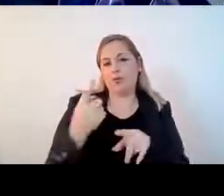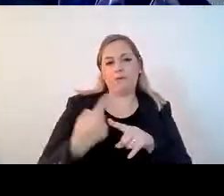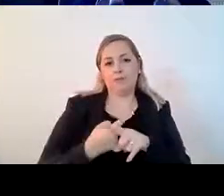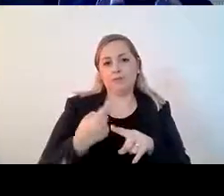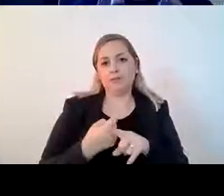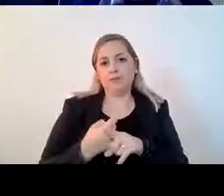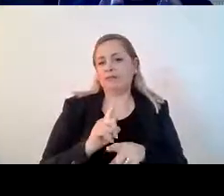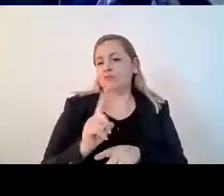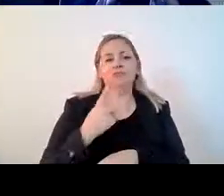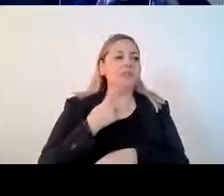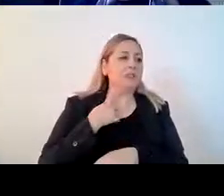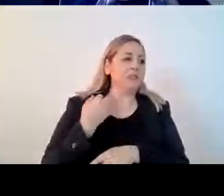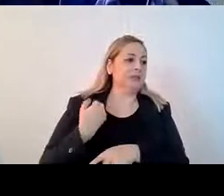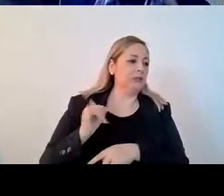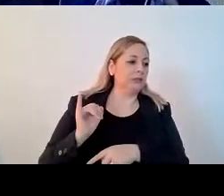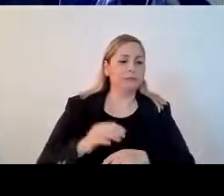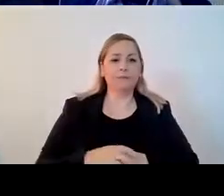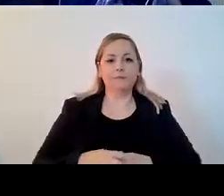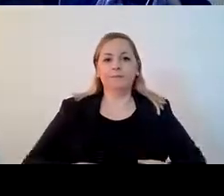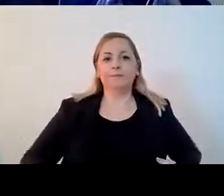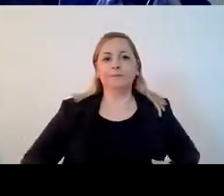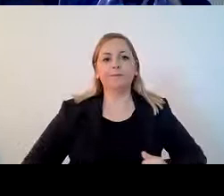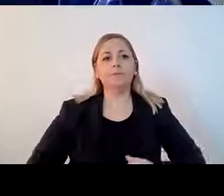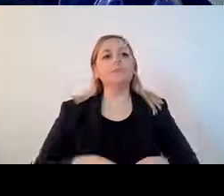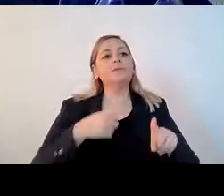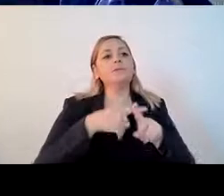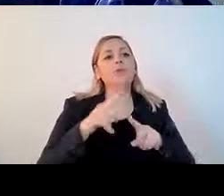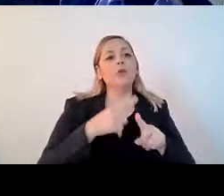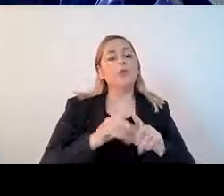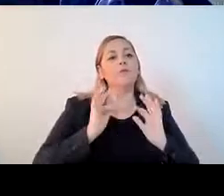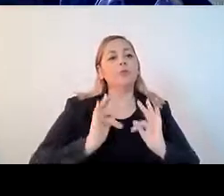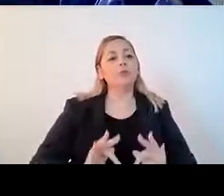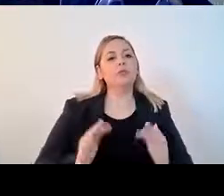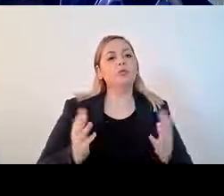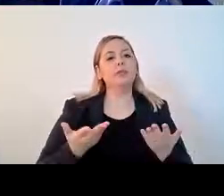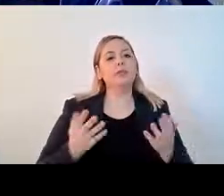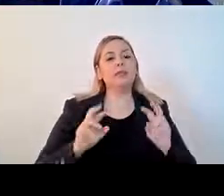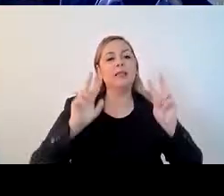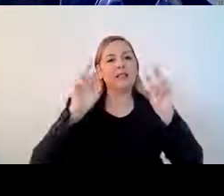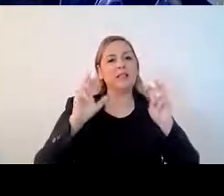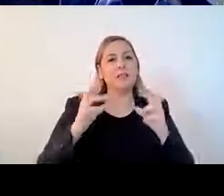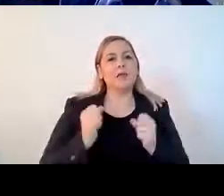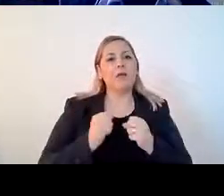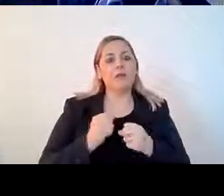no les interesa. La que sigue. La segunda función tiene que ver con la inhibición de impulso.